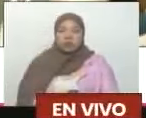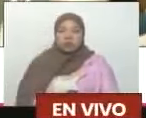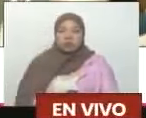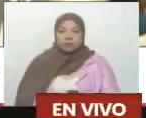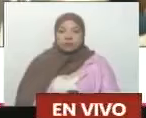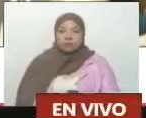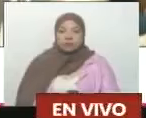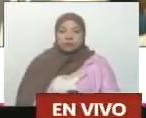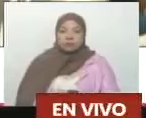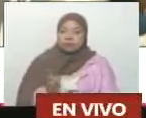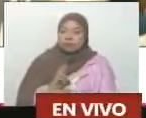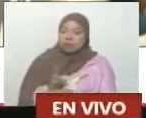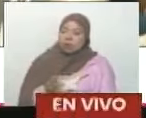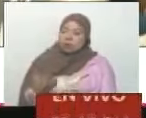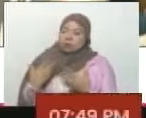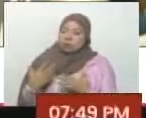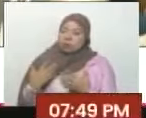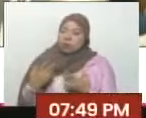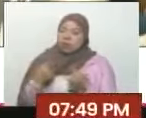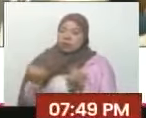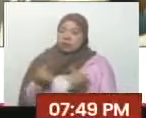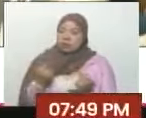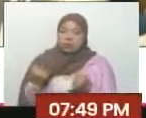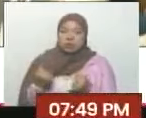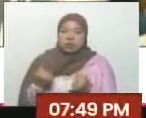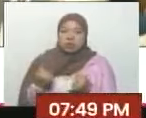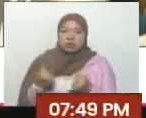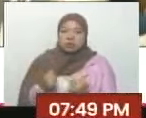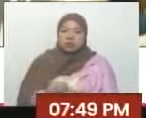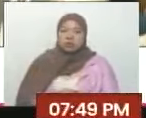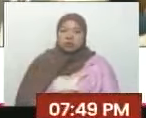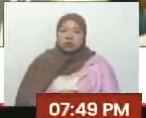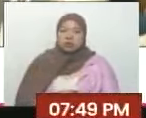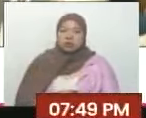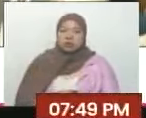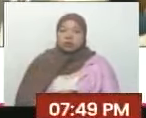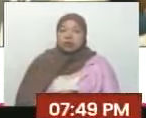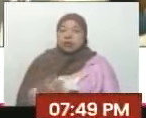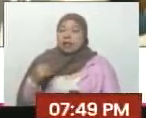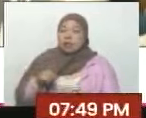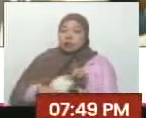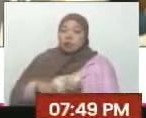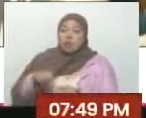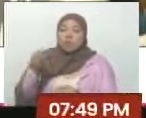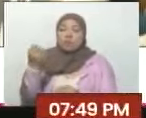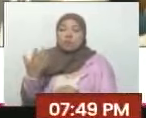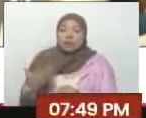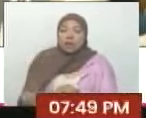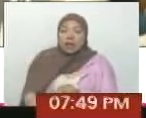para desacelerar la inflación. Venimos de una hiperinflación de